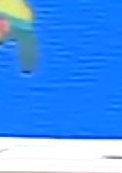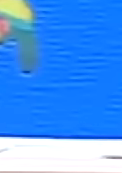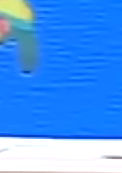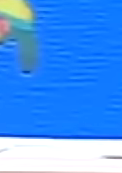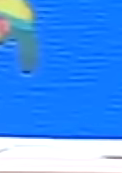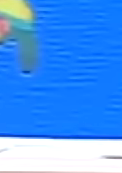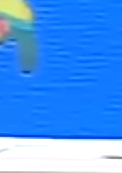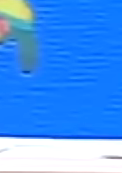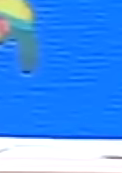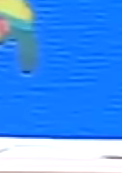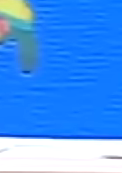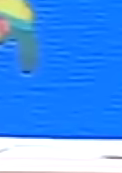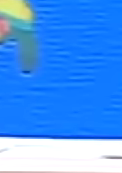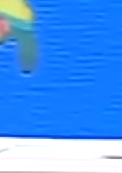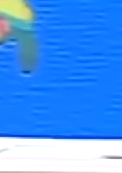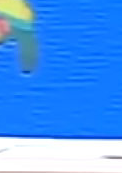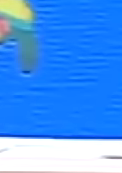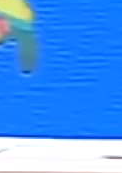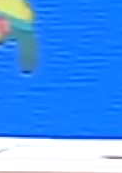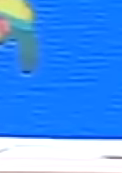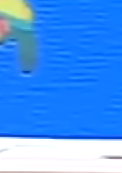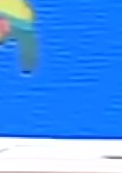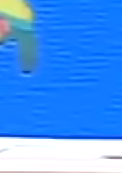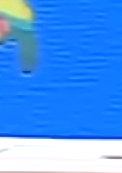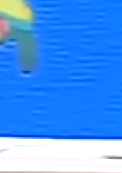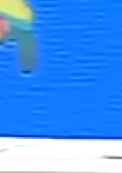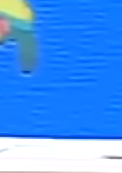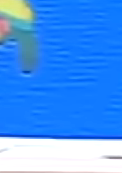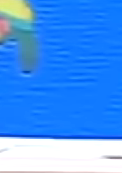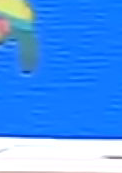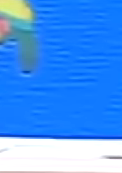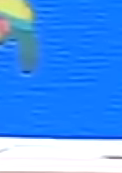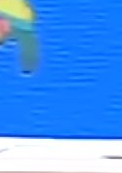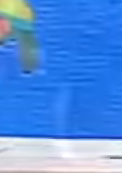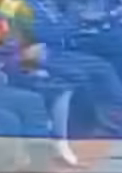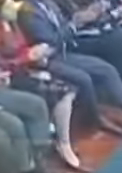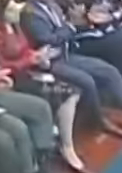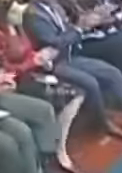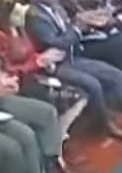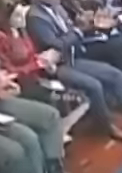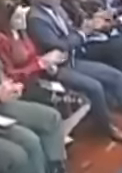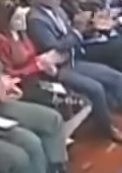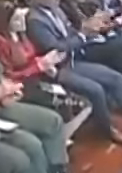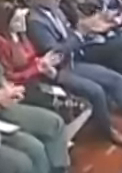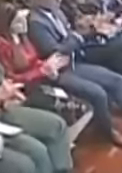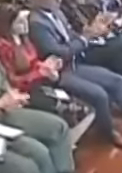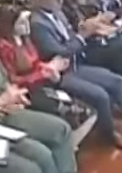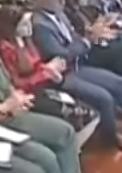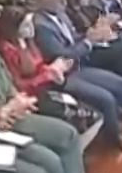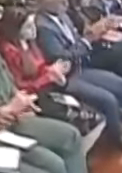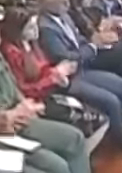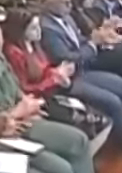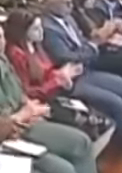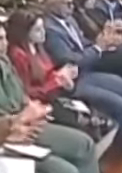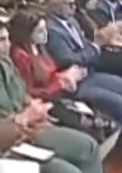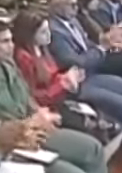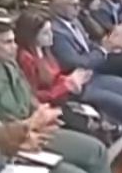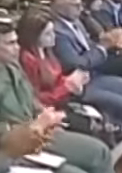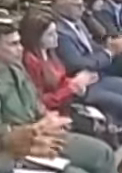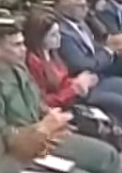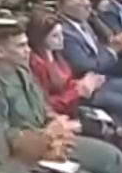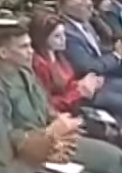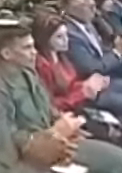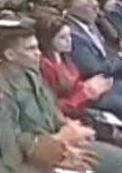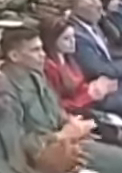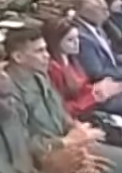por los siglos de los siglos territorio de la República Bolivariana de Venezuela. Y si hemos hablado de cinco